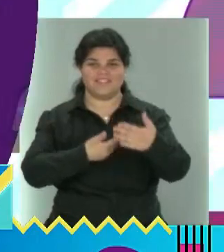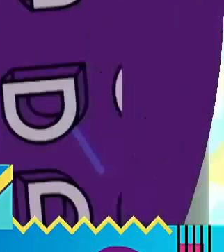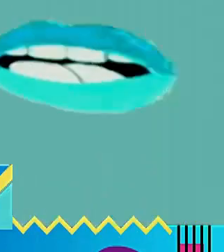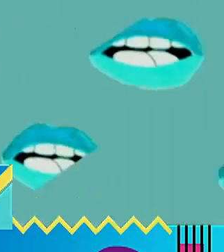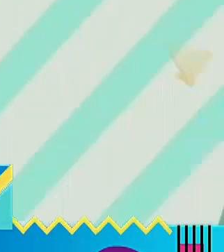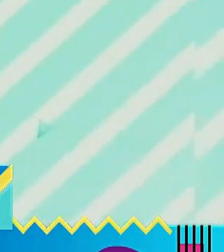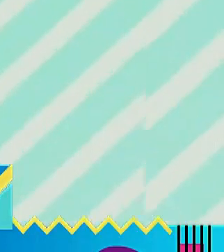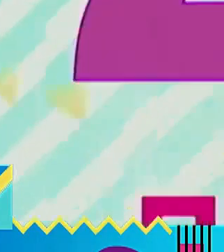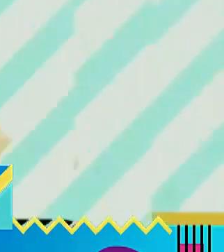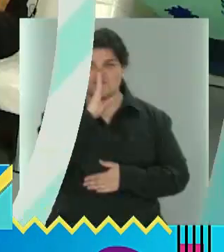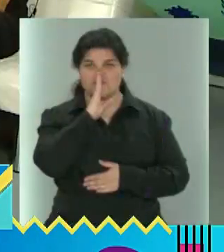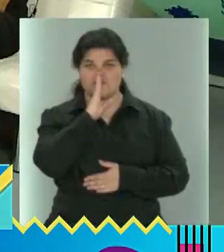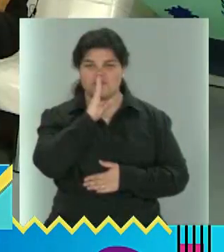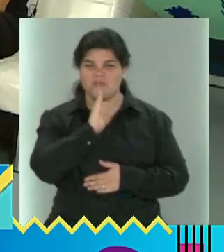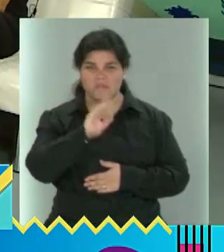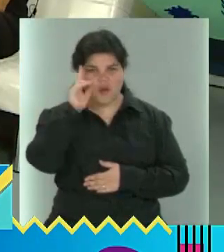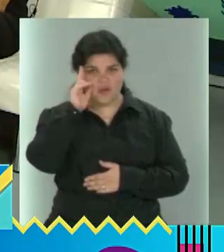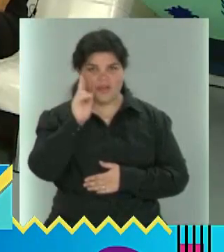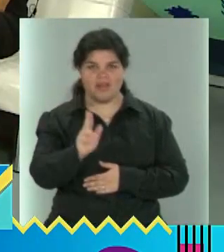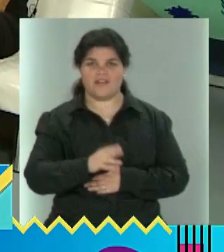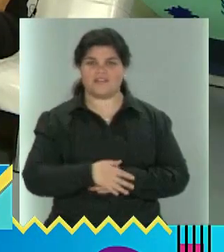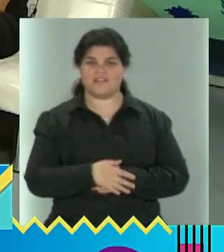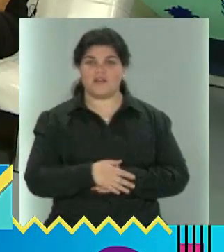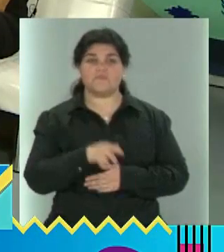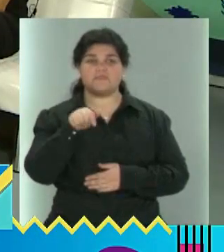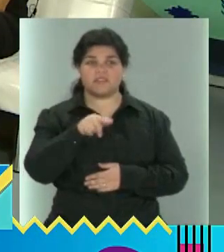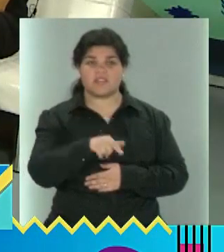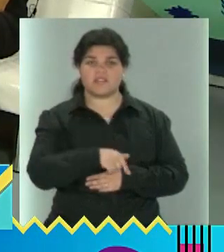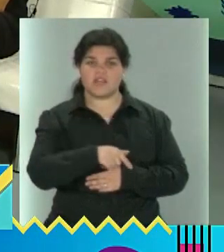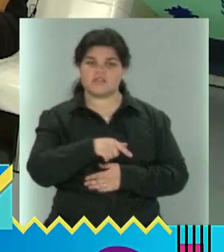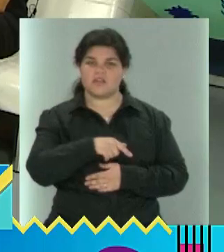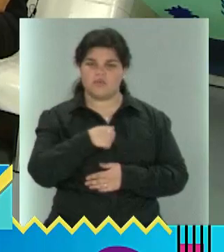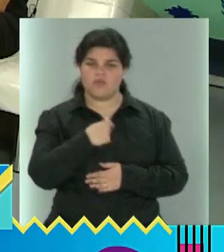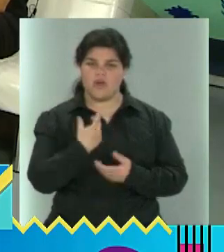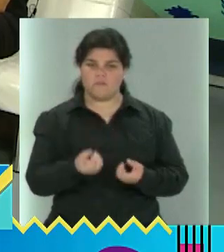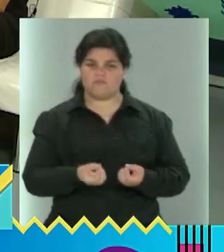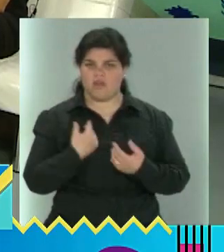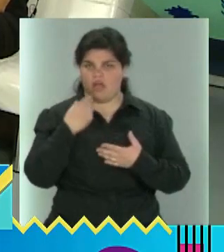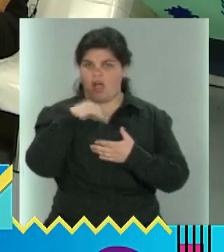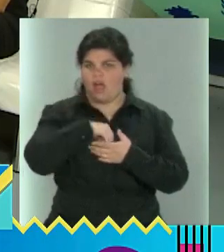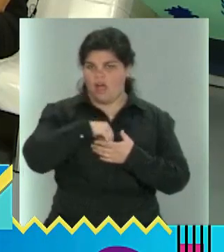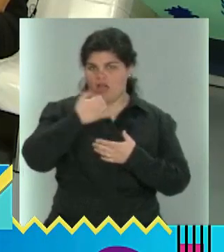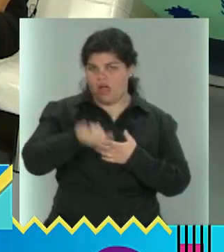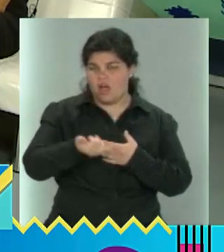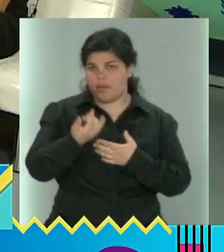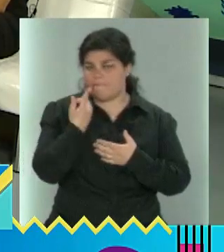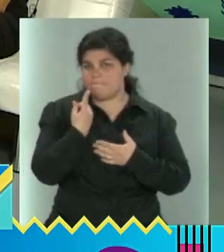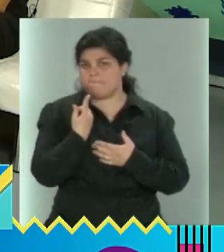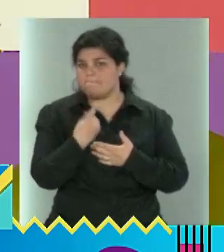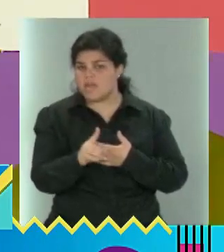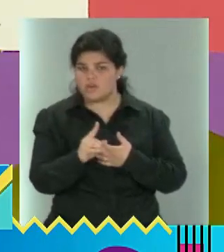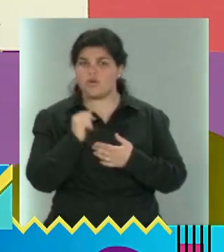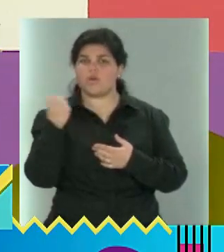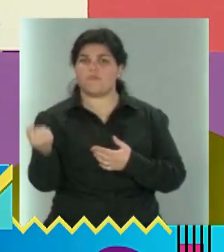La prudencia es una virtud y esa virtud es simple y sencillamente darle el tiempo